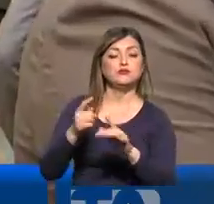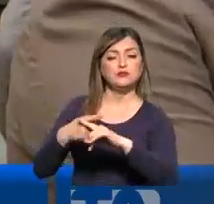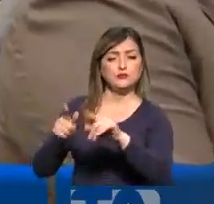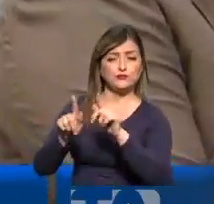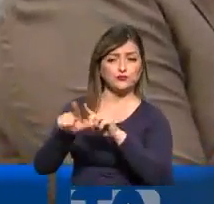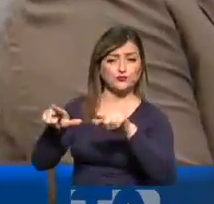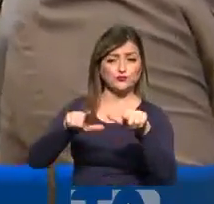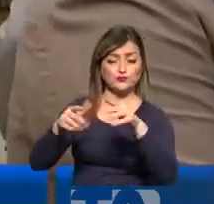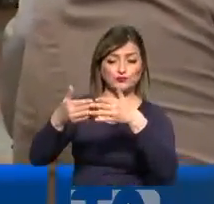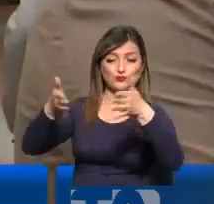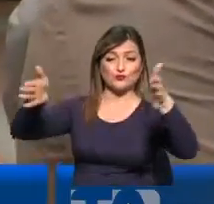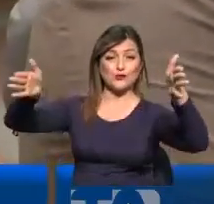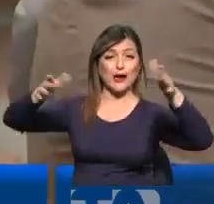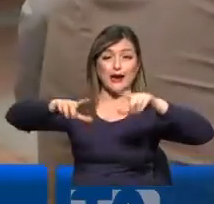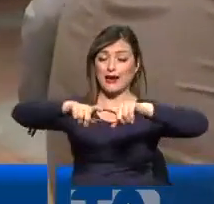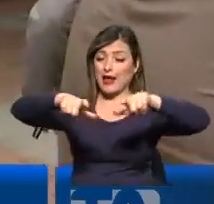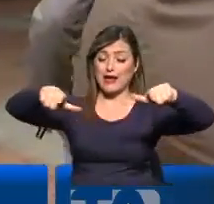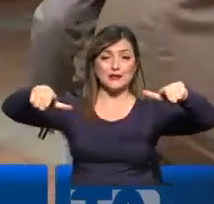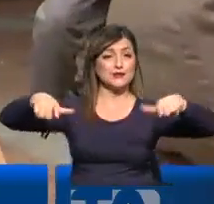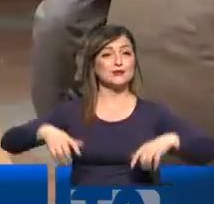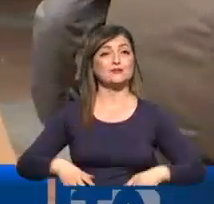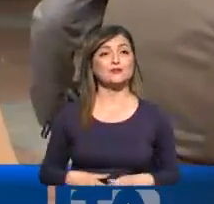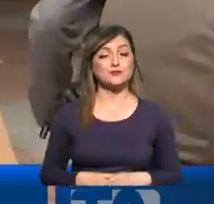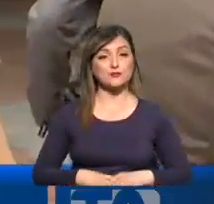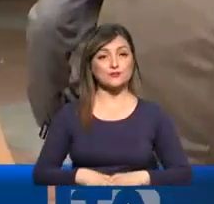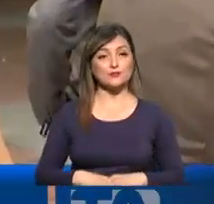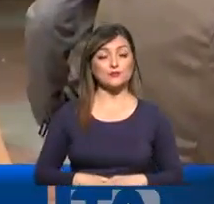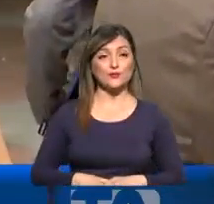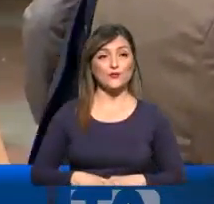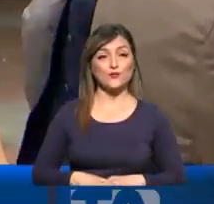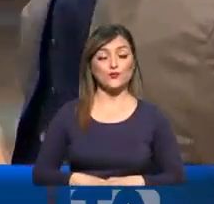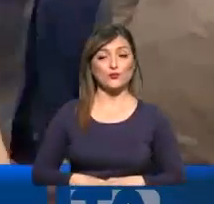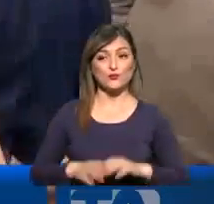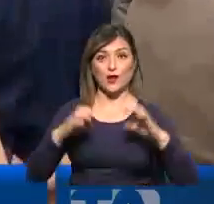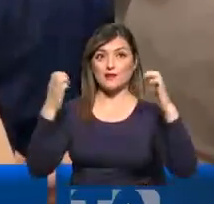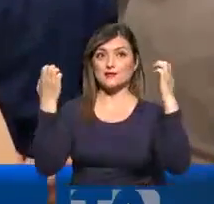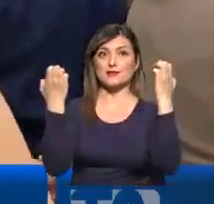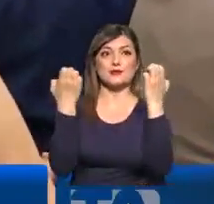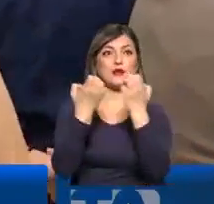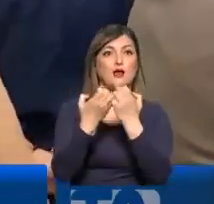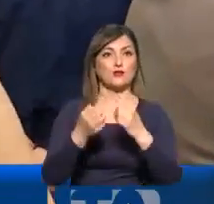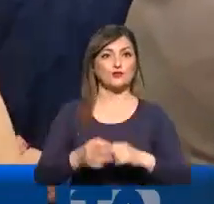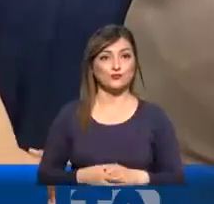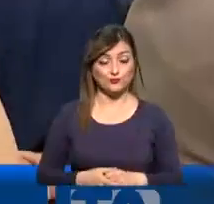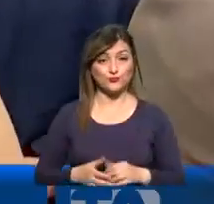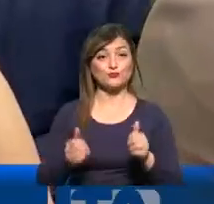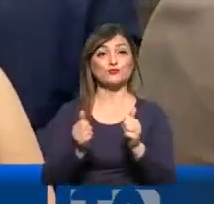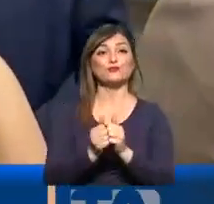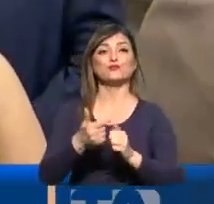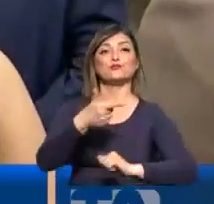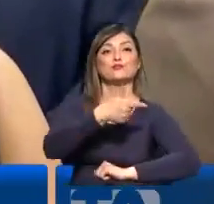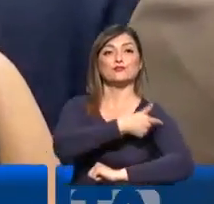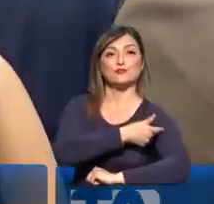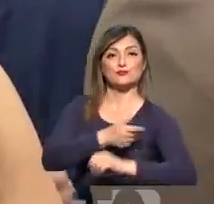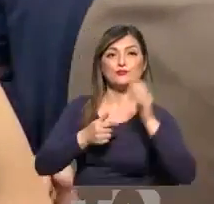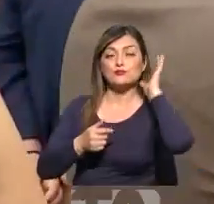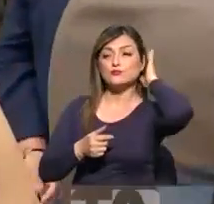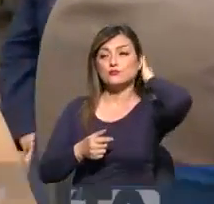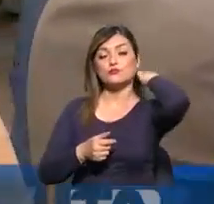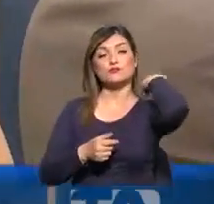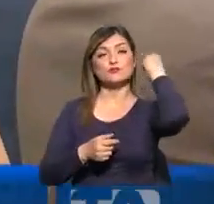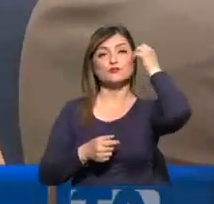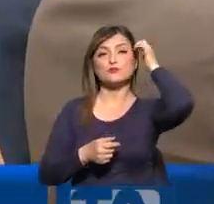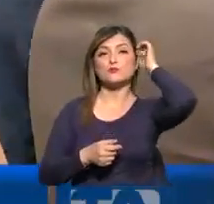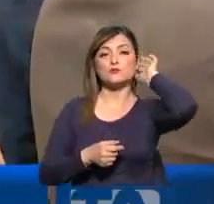lugares abiertos, grandes, como por ejemplo estadios, con muchas brigadas de vacunación, de tal forma que en